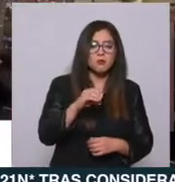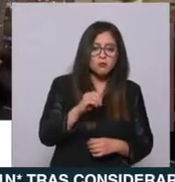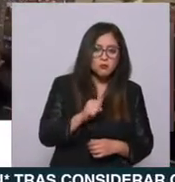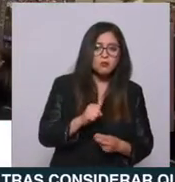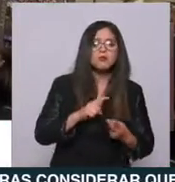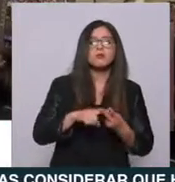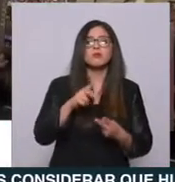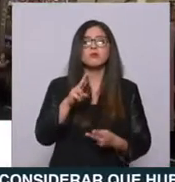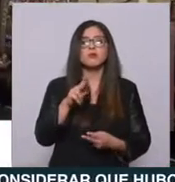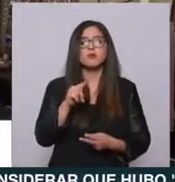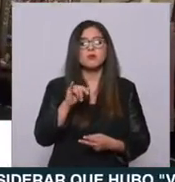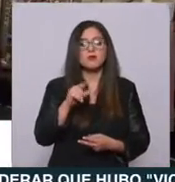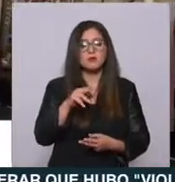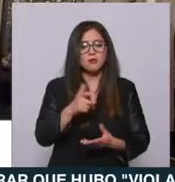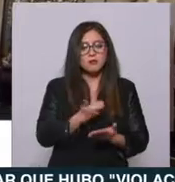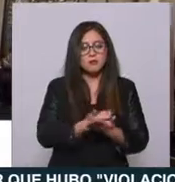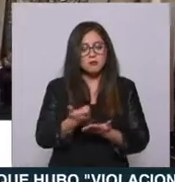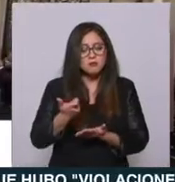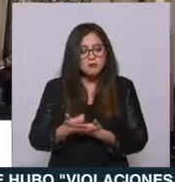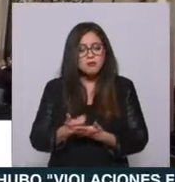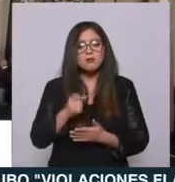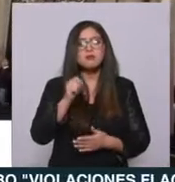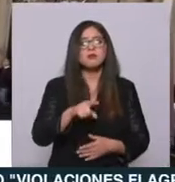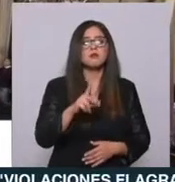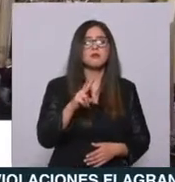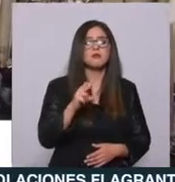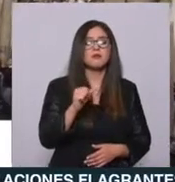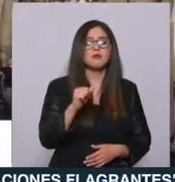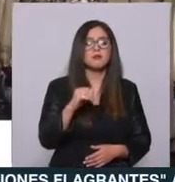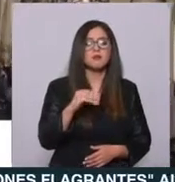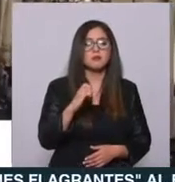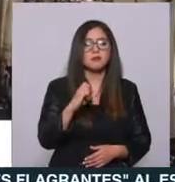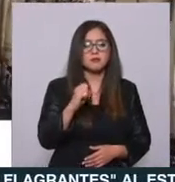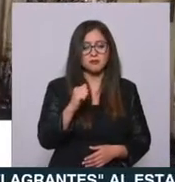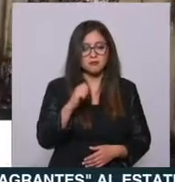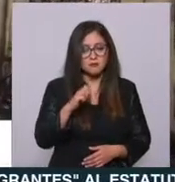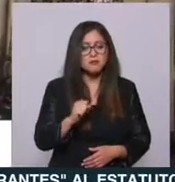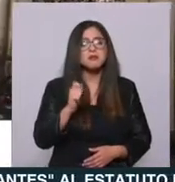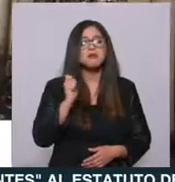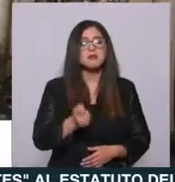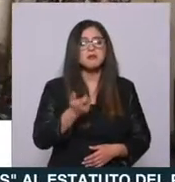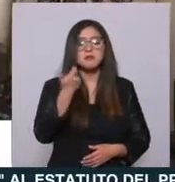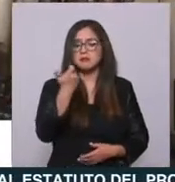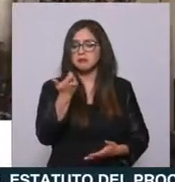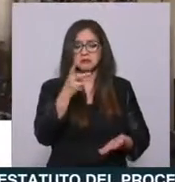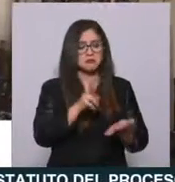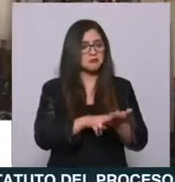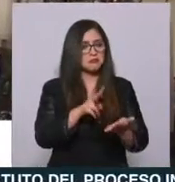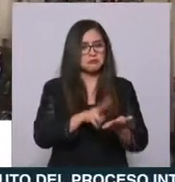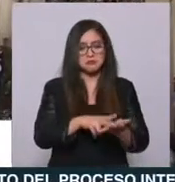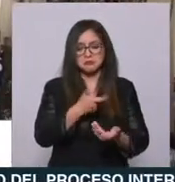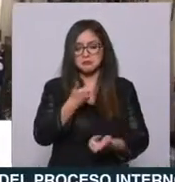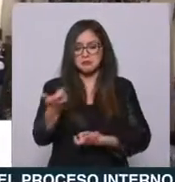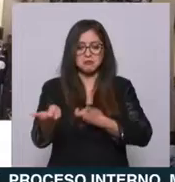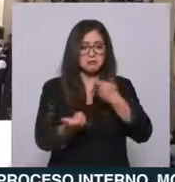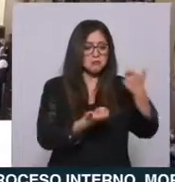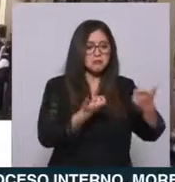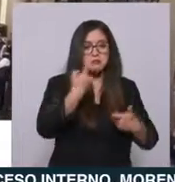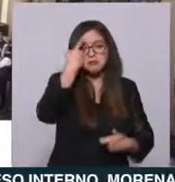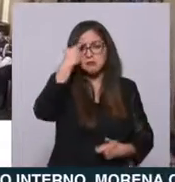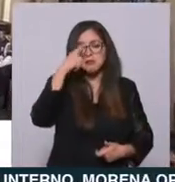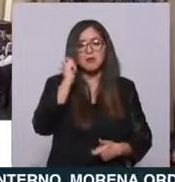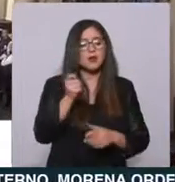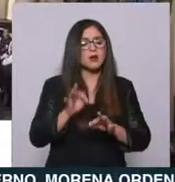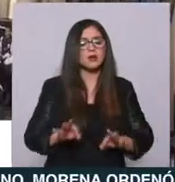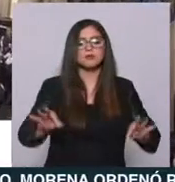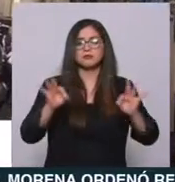utilidades. Lo de las remesas es dinero, todo, para la gente, de